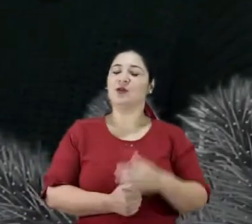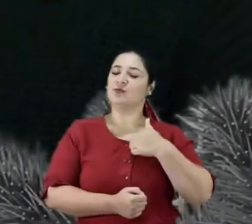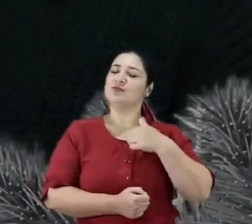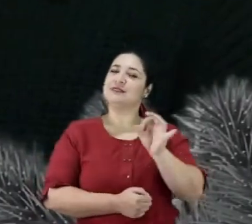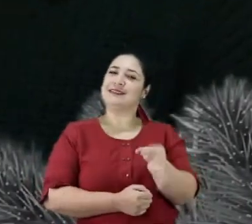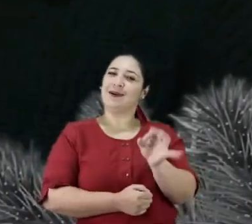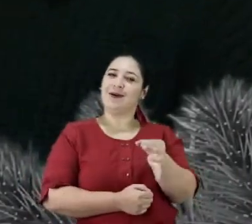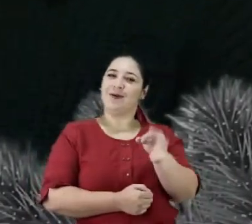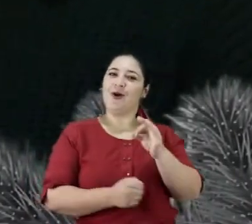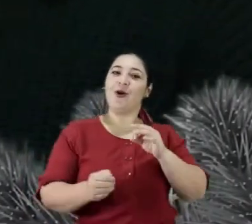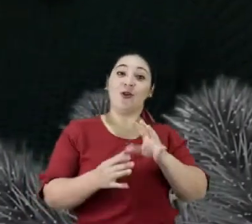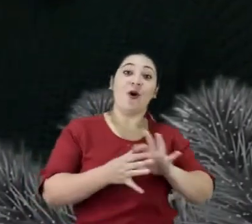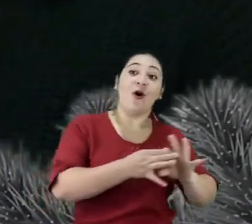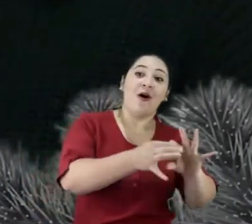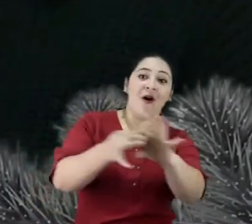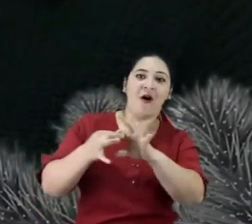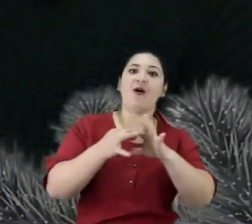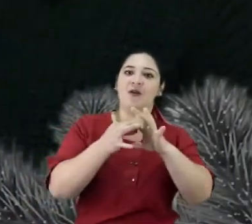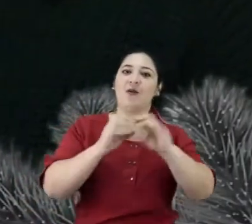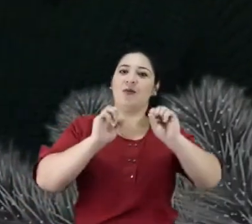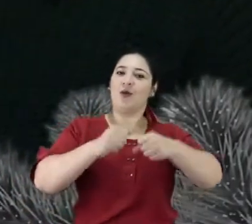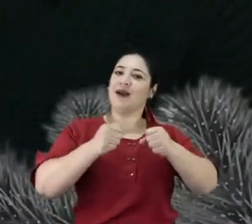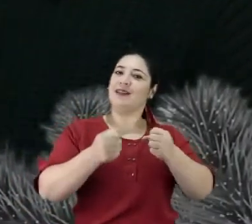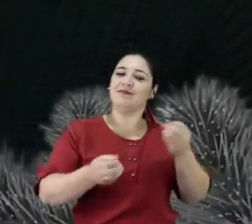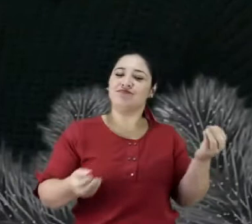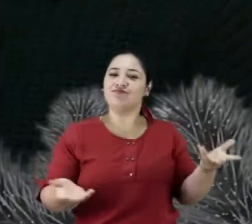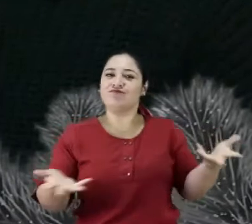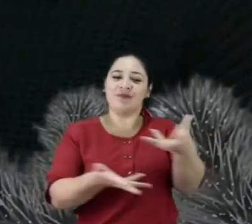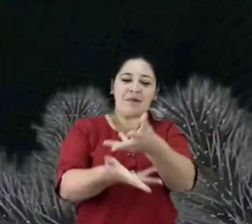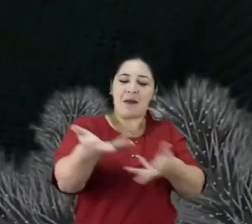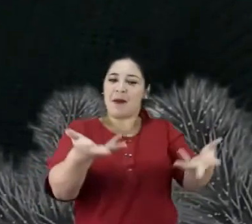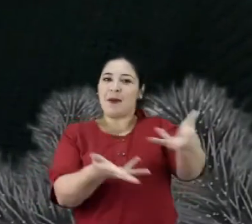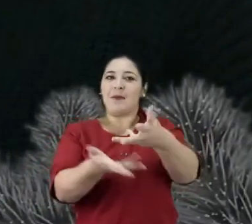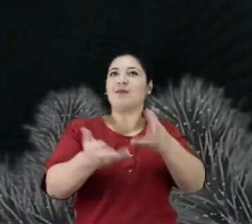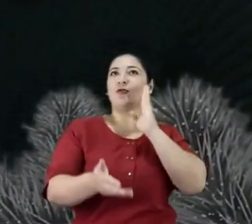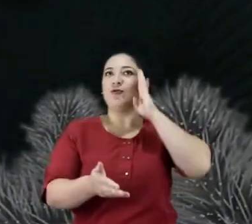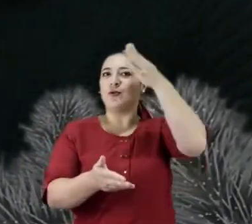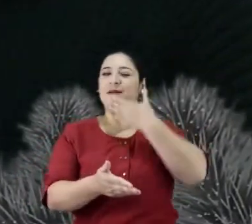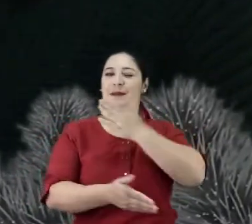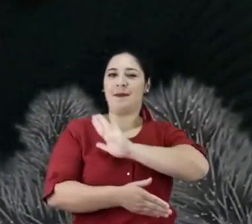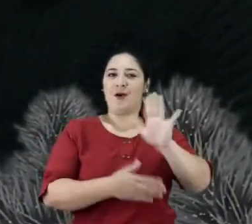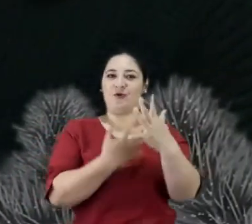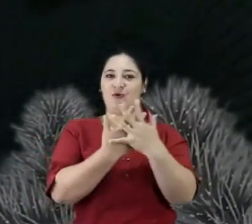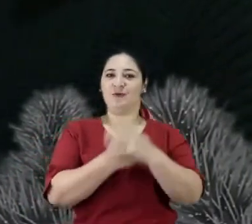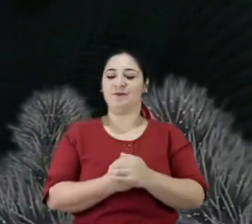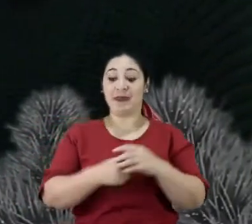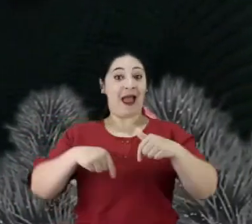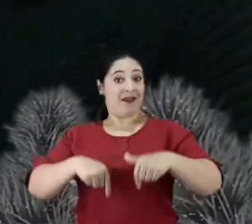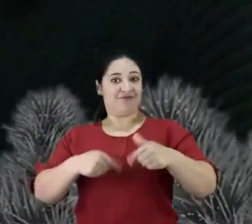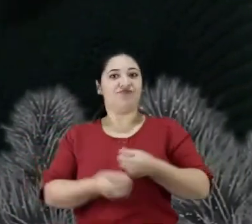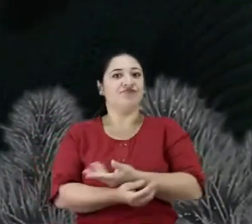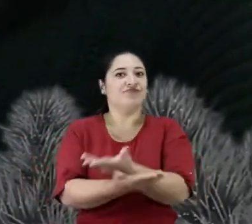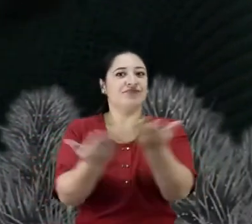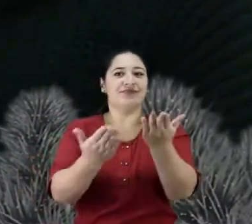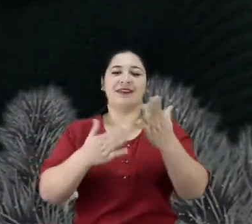Estoy seguro de que juntos construimos el mejor futuro para nuestro municipio. Desde aquí queremos desearles a todos una